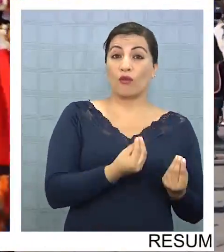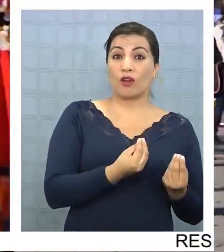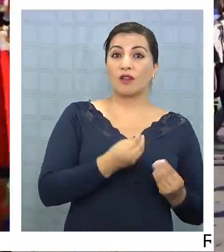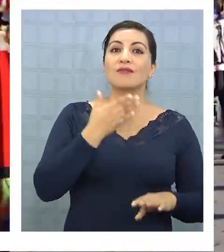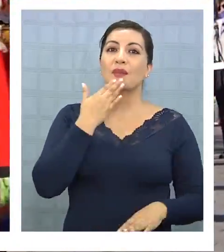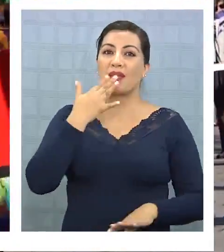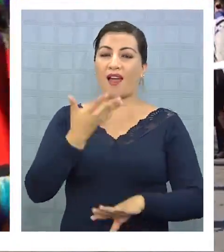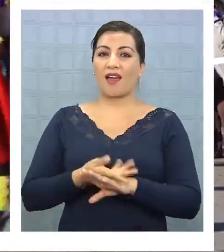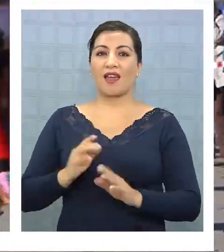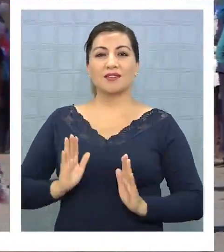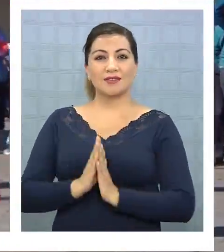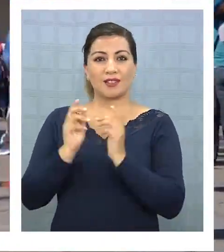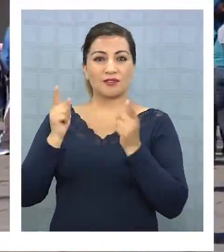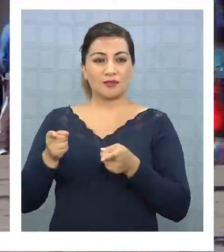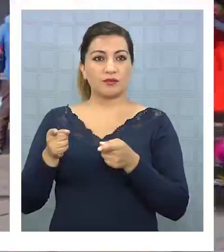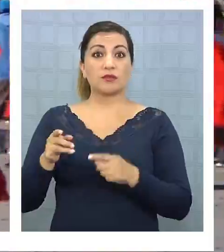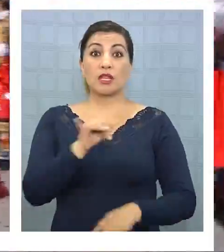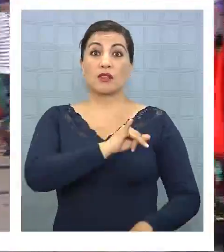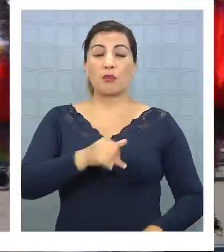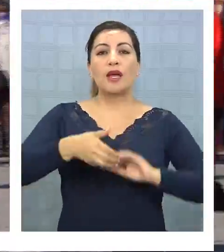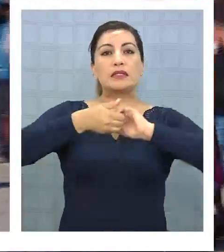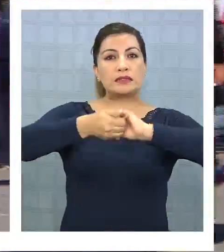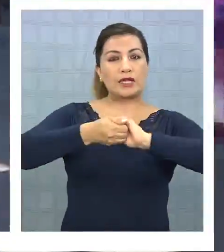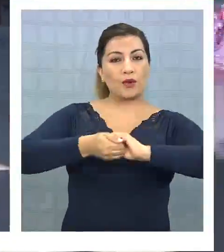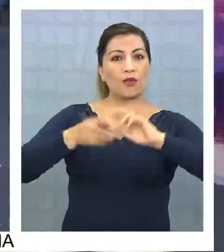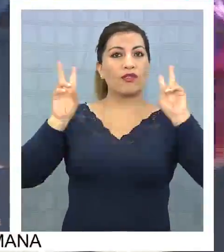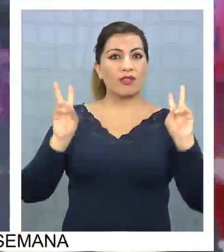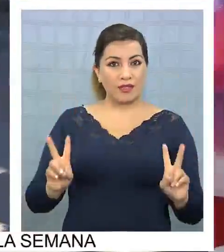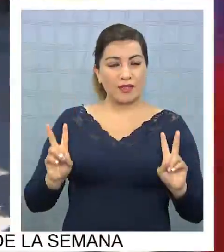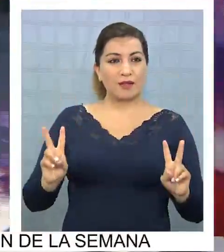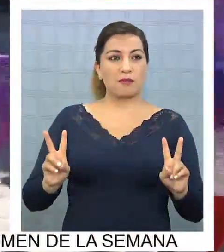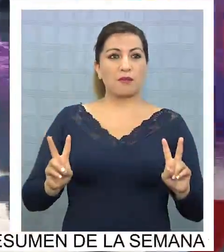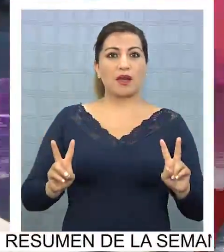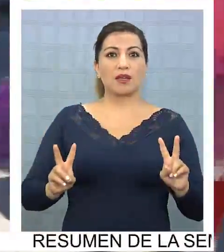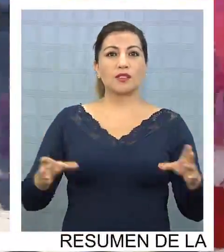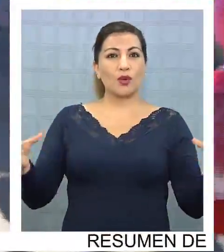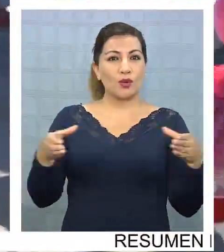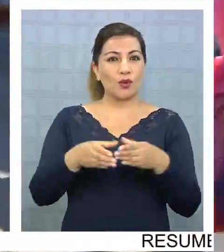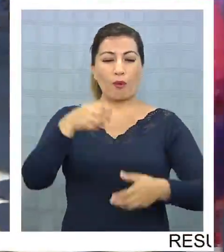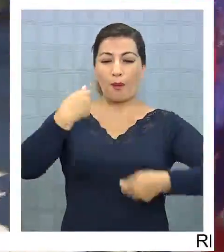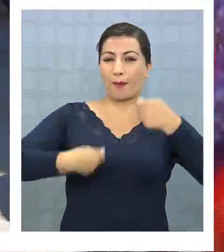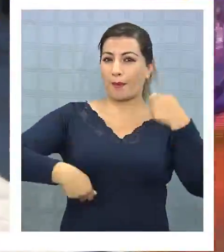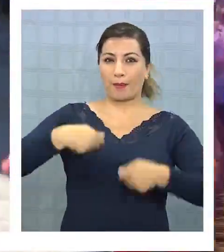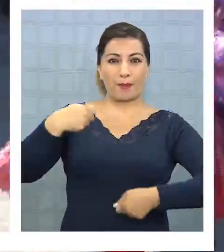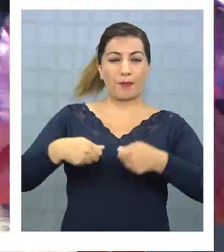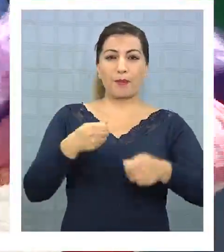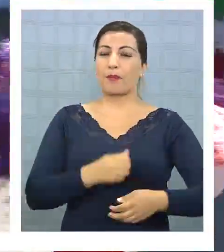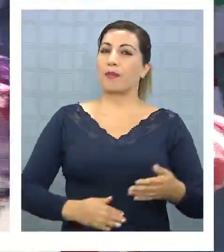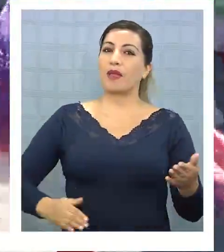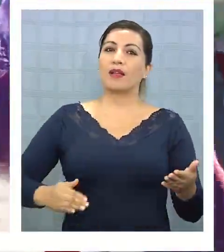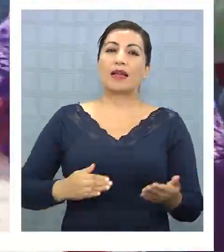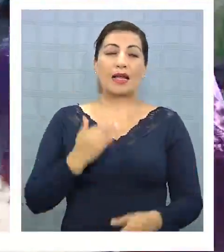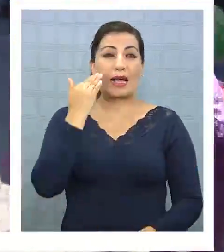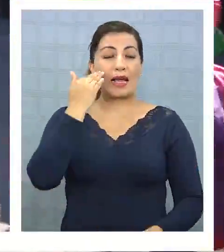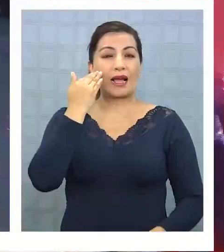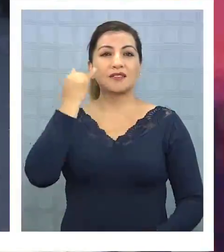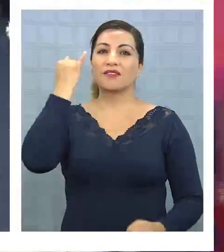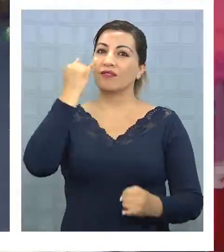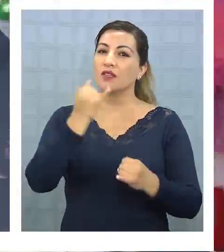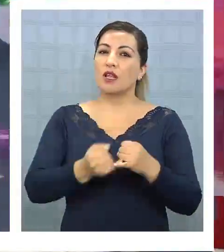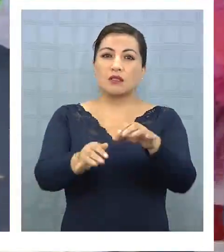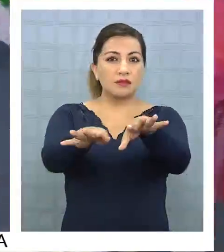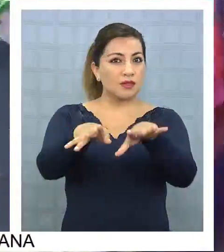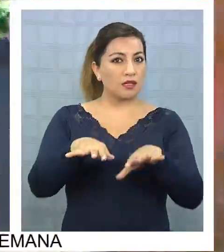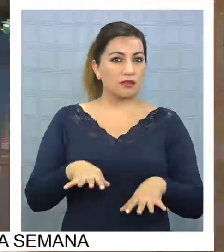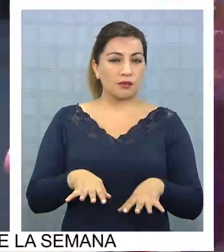Luego del saludo de la paz, los bailes con sus bandas retumbaban los instrumentos para anunciar el final de la ceremonia, mientras